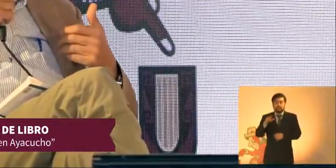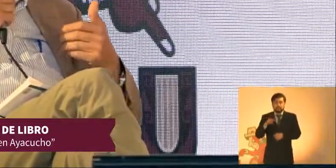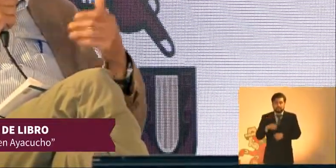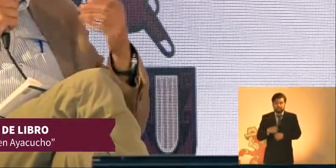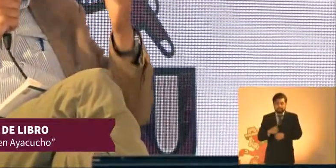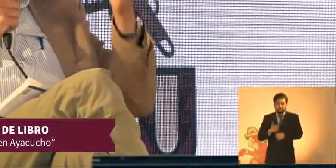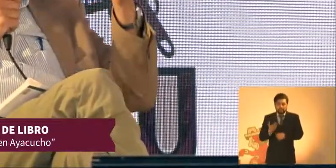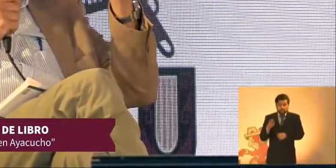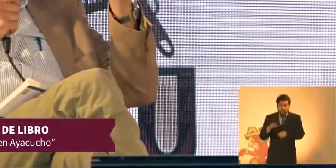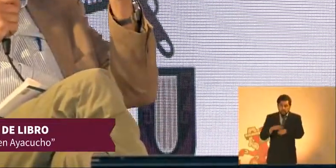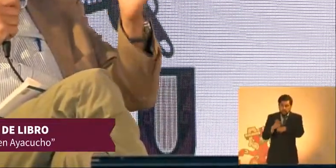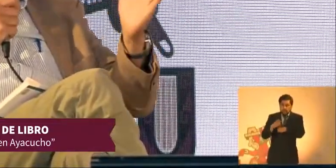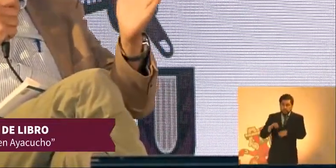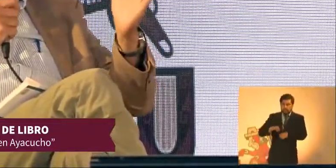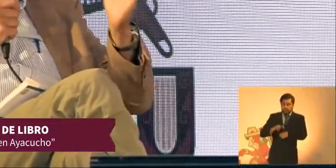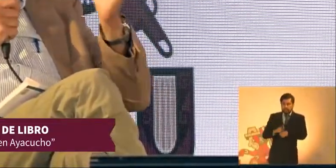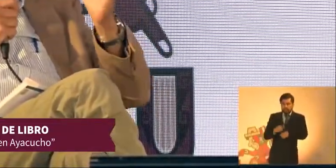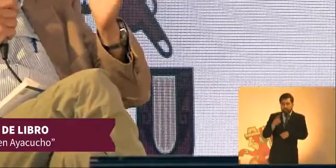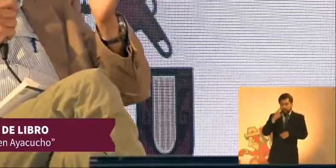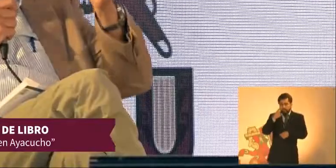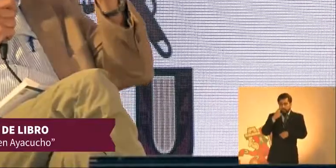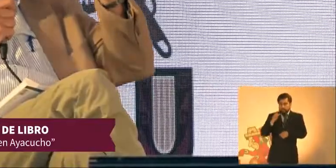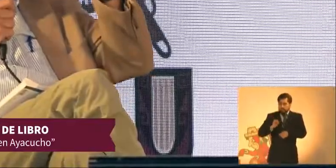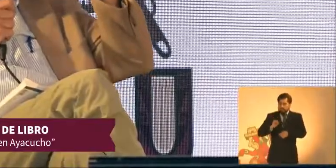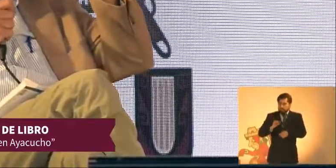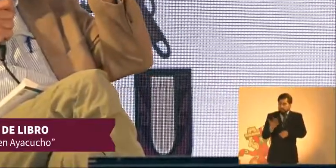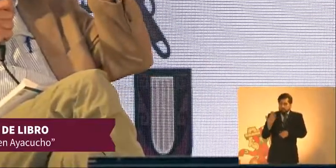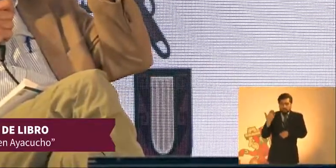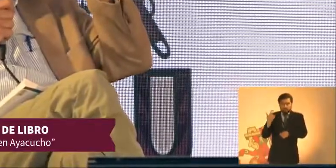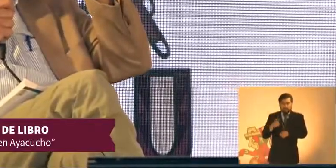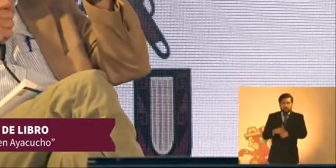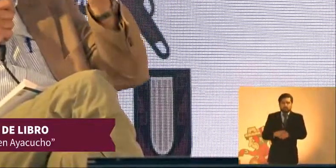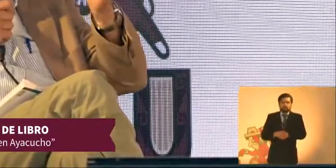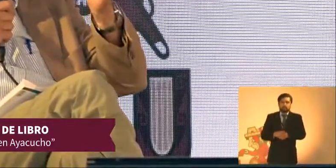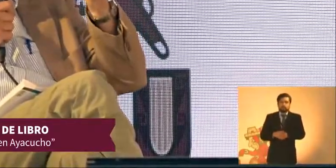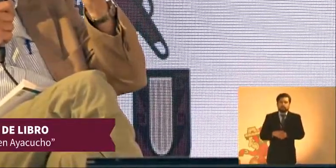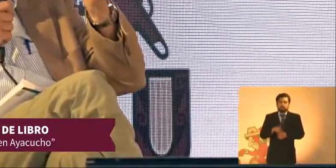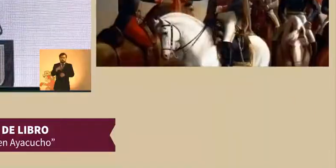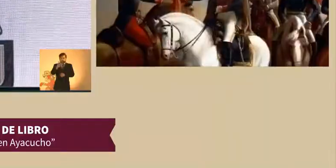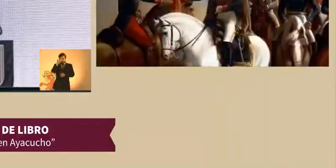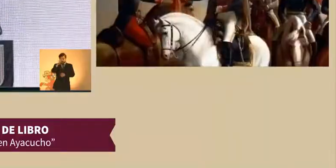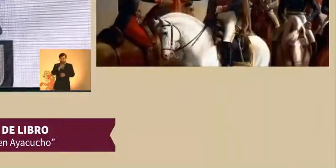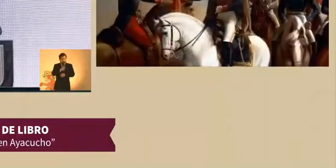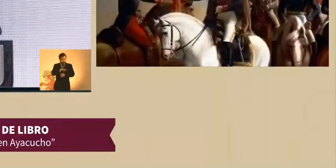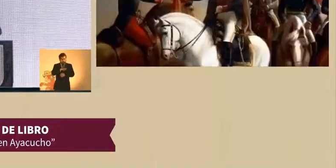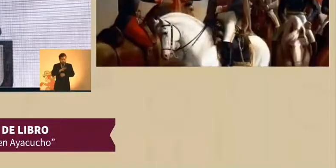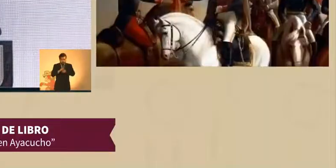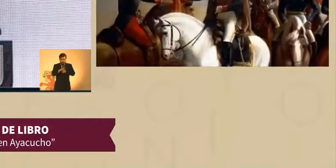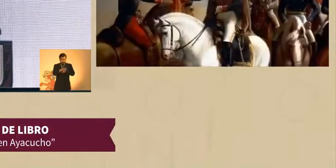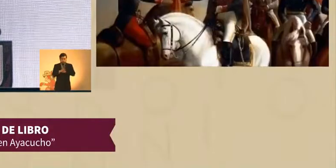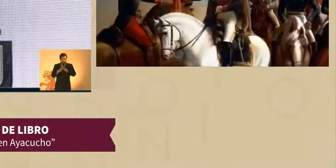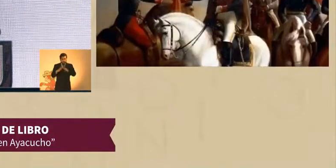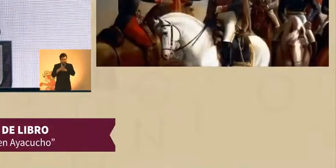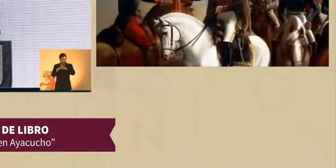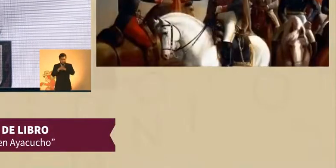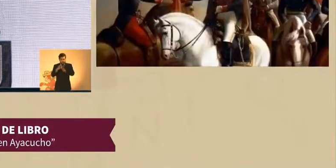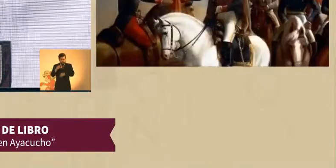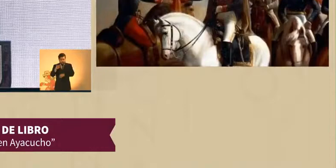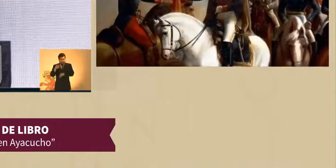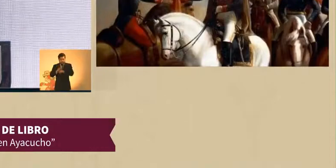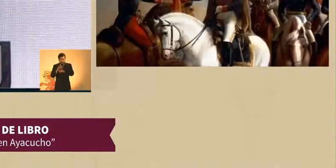personalmente en el siglo pasado ustedes saben que en españa hubo una guerra civil entre